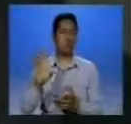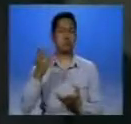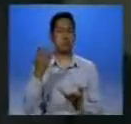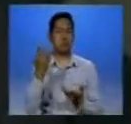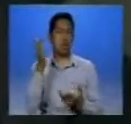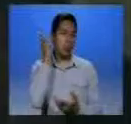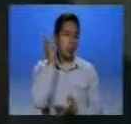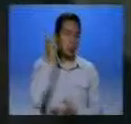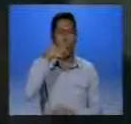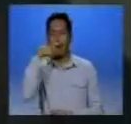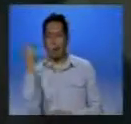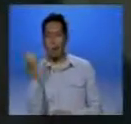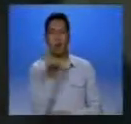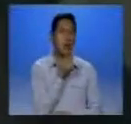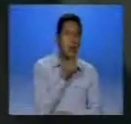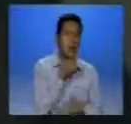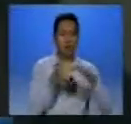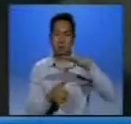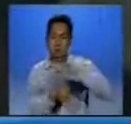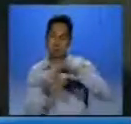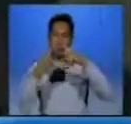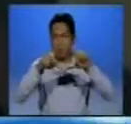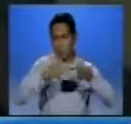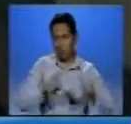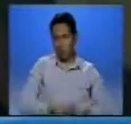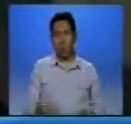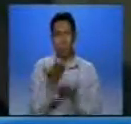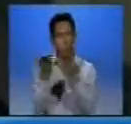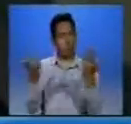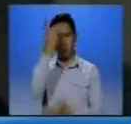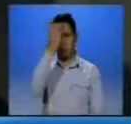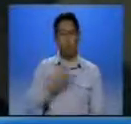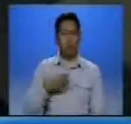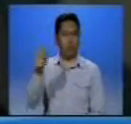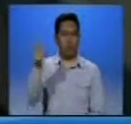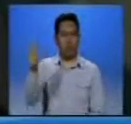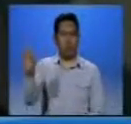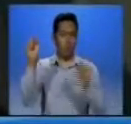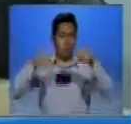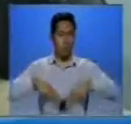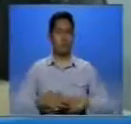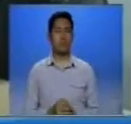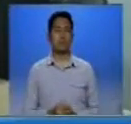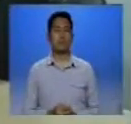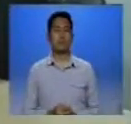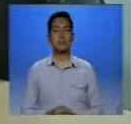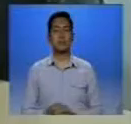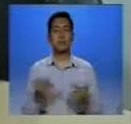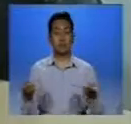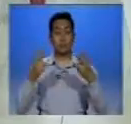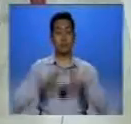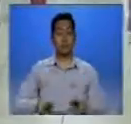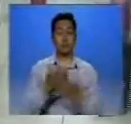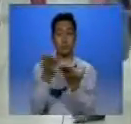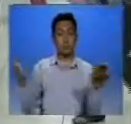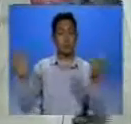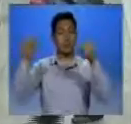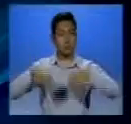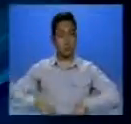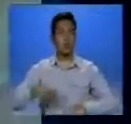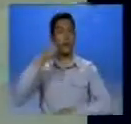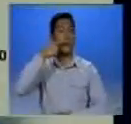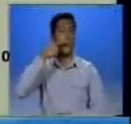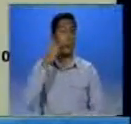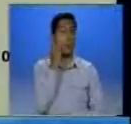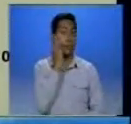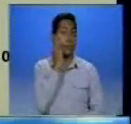es una dedicatoria en contra de nadie, es a favor de toda una modernización. Así como abre la posibilidad de que los padres,